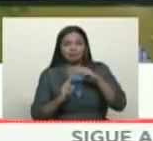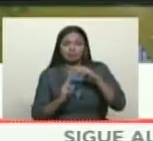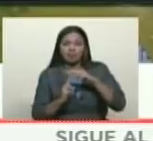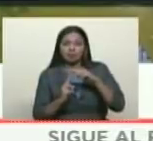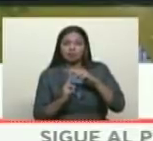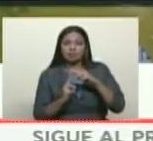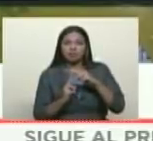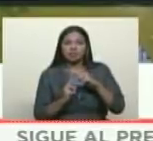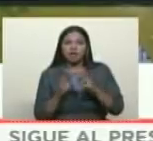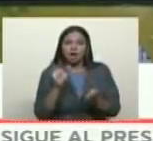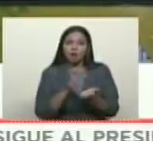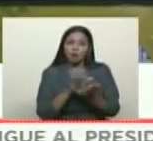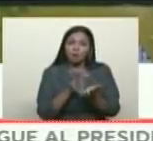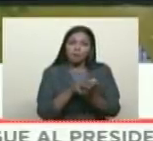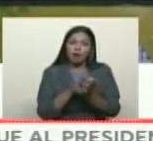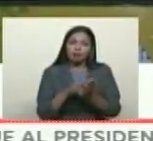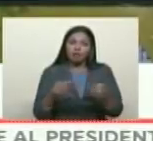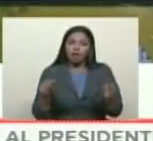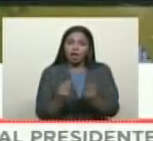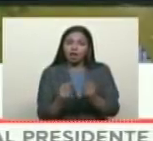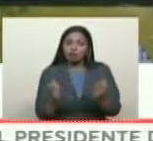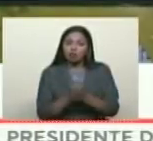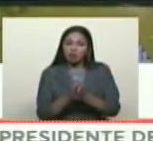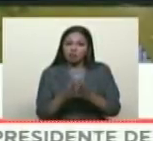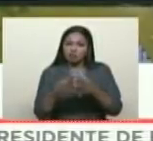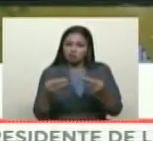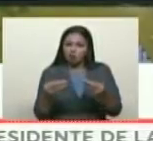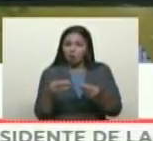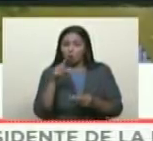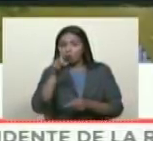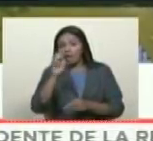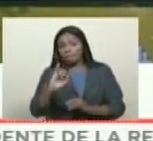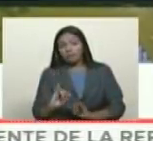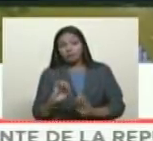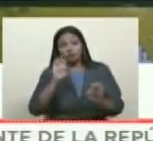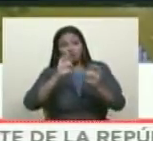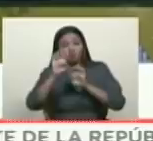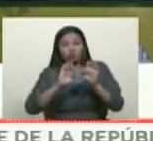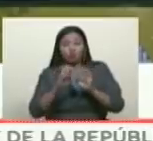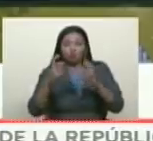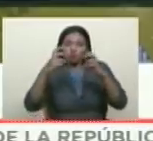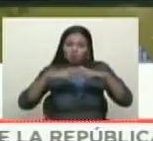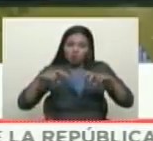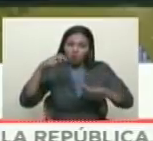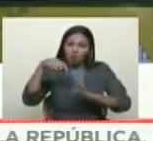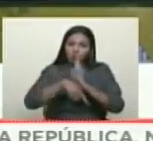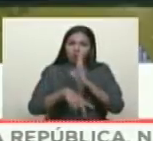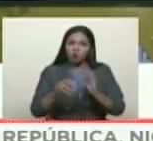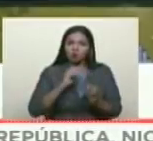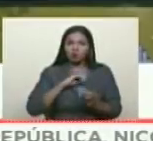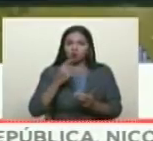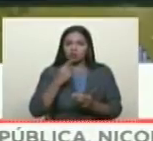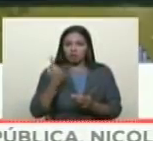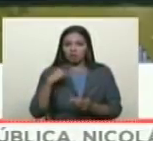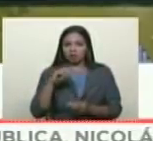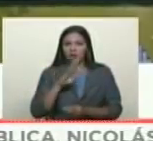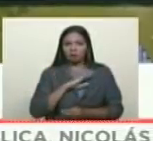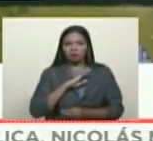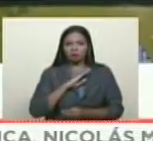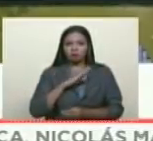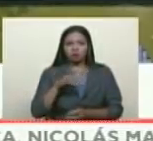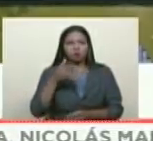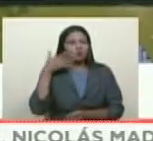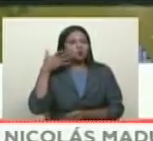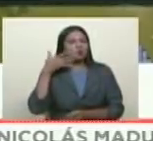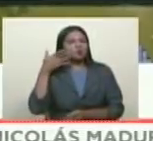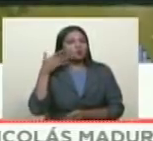o Anzoátegui. Que cada quien saque sus propias conclusiones. Yo sí cuento y me siento orgulloso